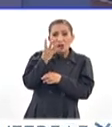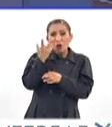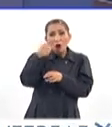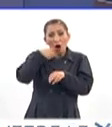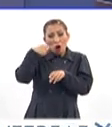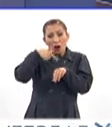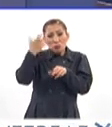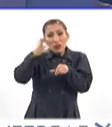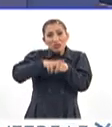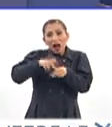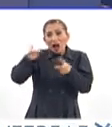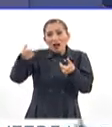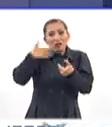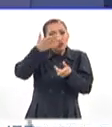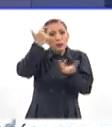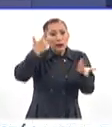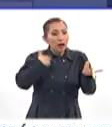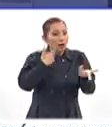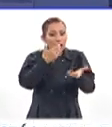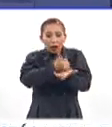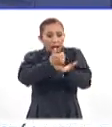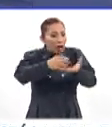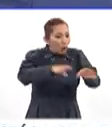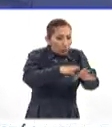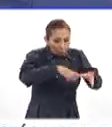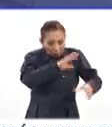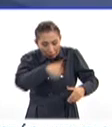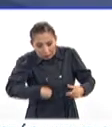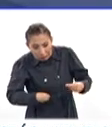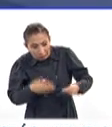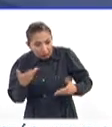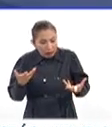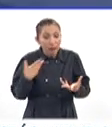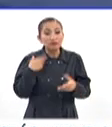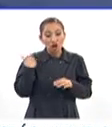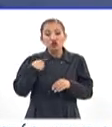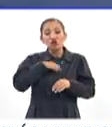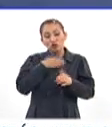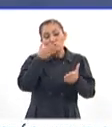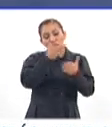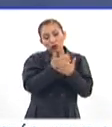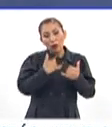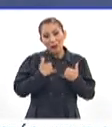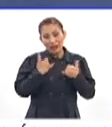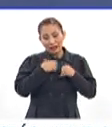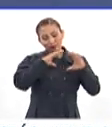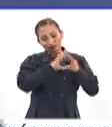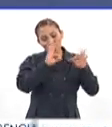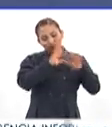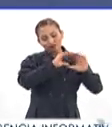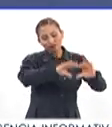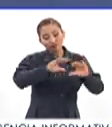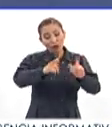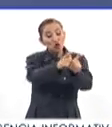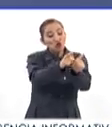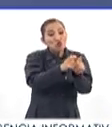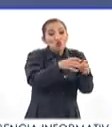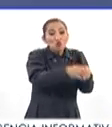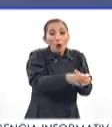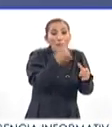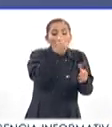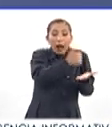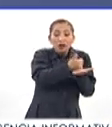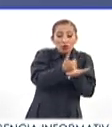hospital y la gente ni siquiera sabe un primeros auxilios. Y sin embargo, capacitamos a los chicos de esa comunidad, creamos brigadas